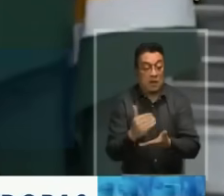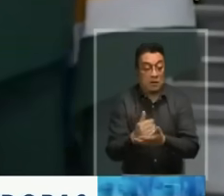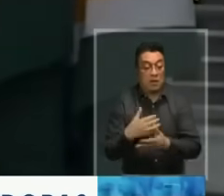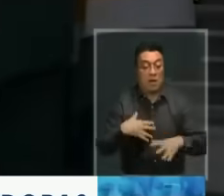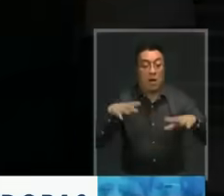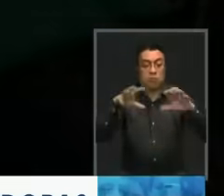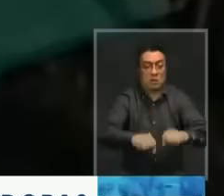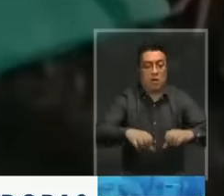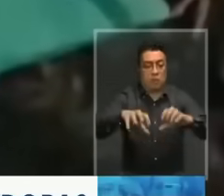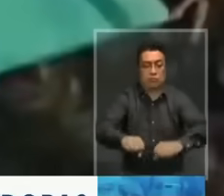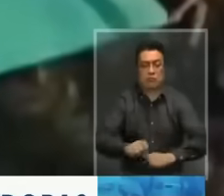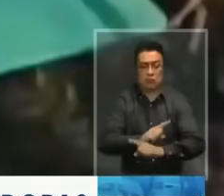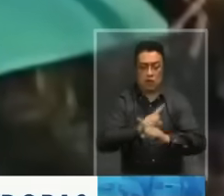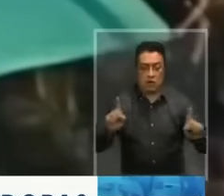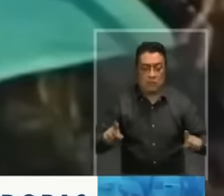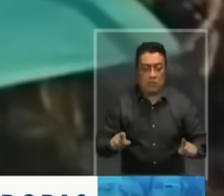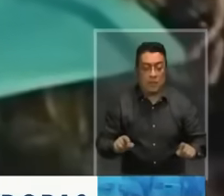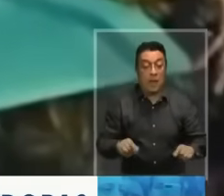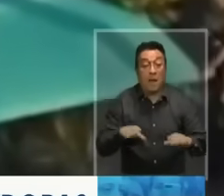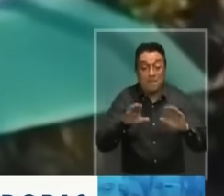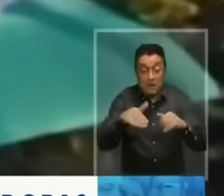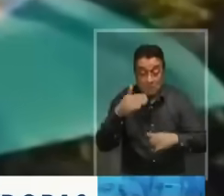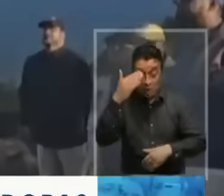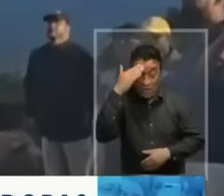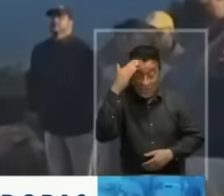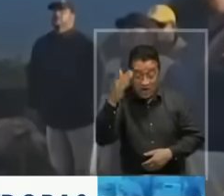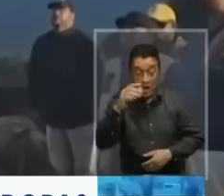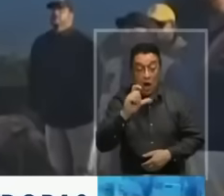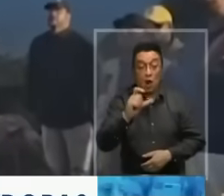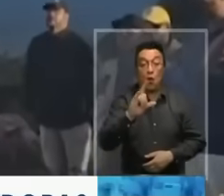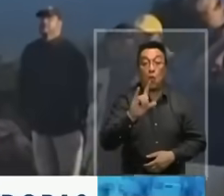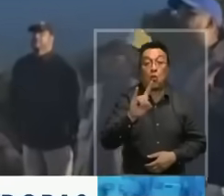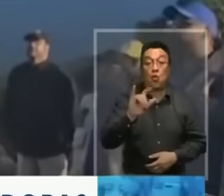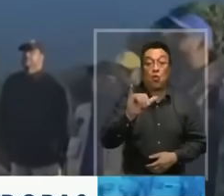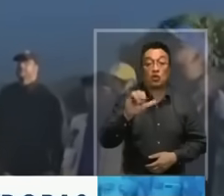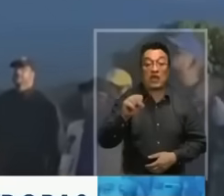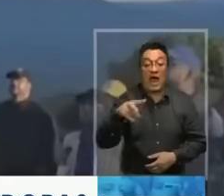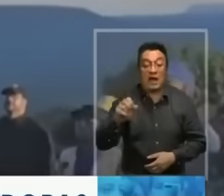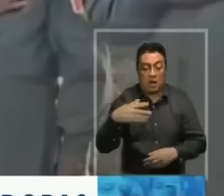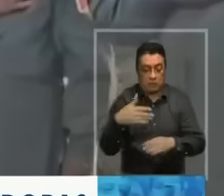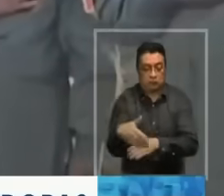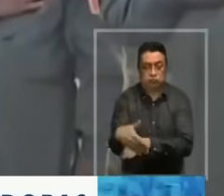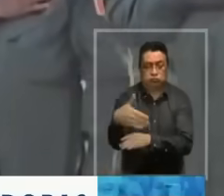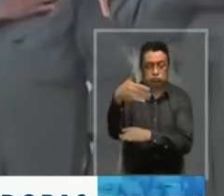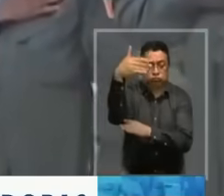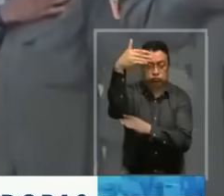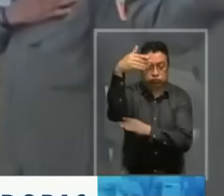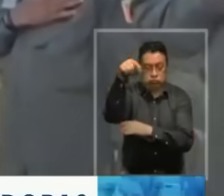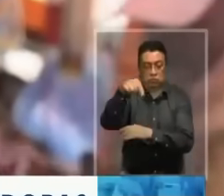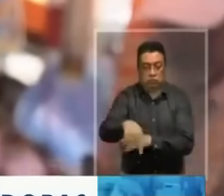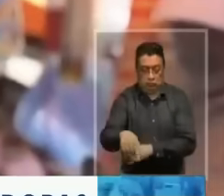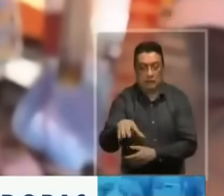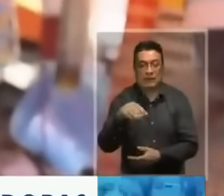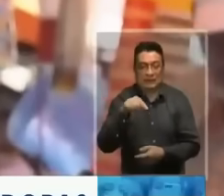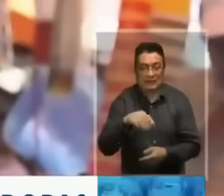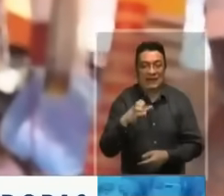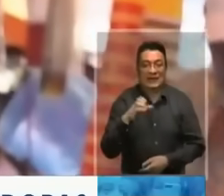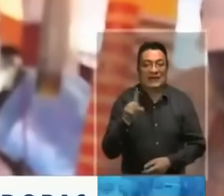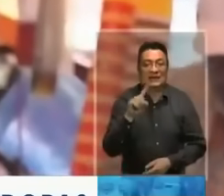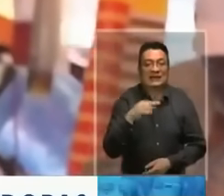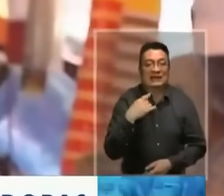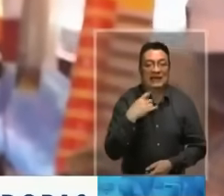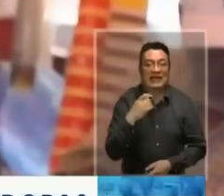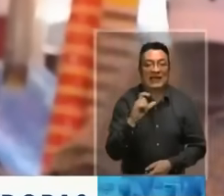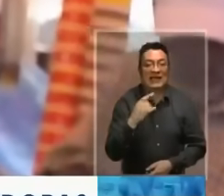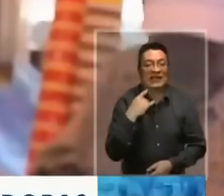meses el mismo día del referendo Guyana publicaba elizar de su bandera en elivo golpeando la mesa